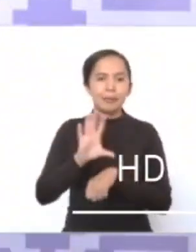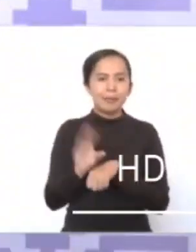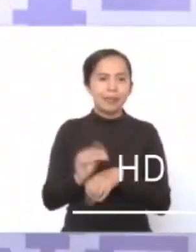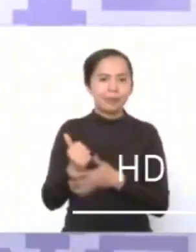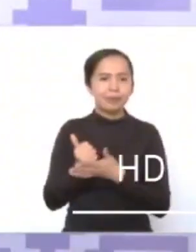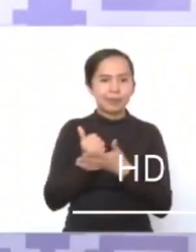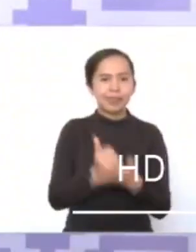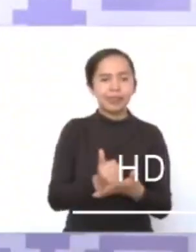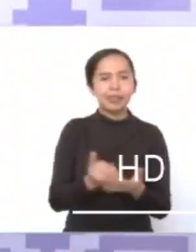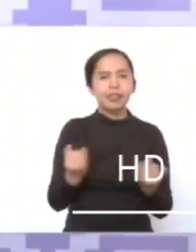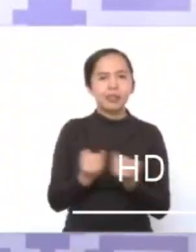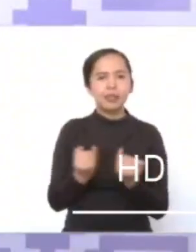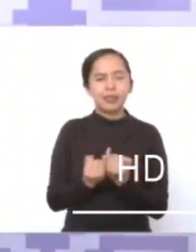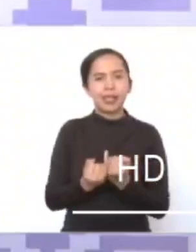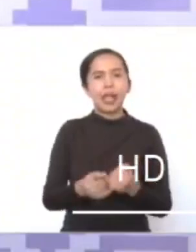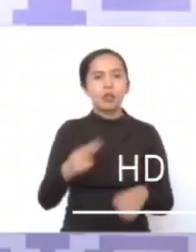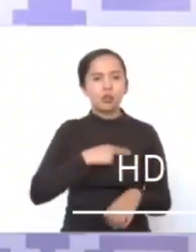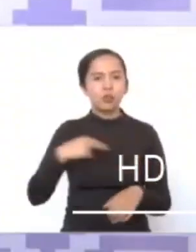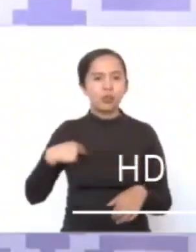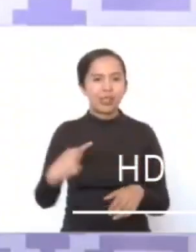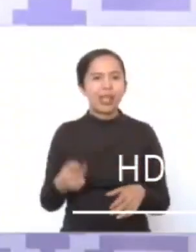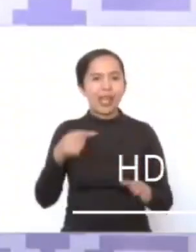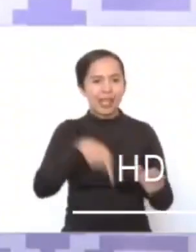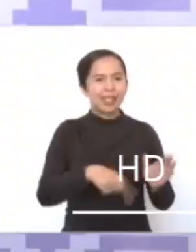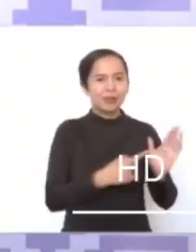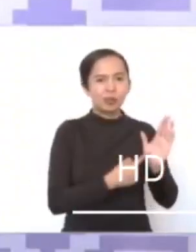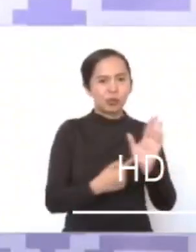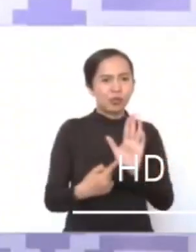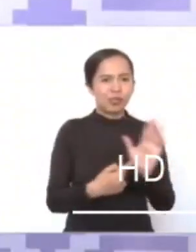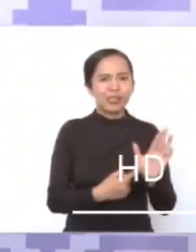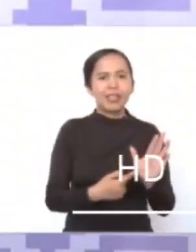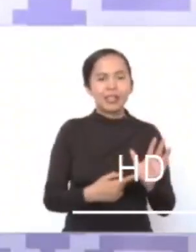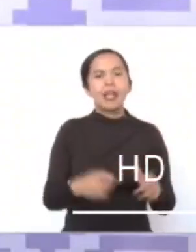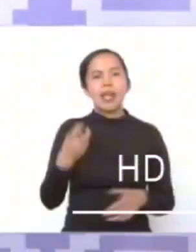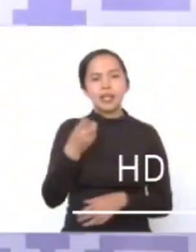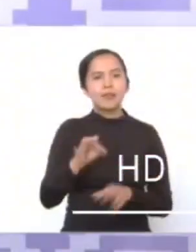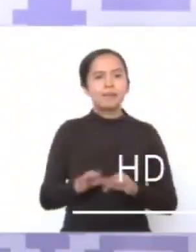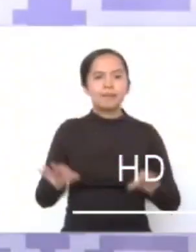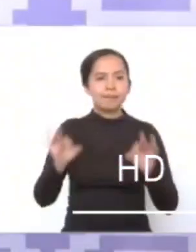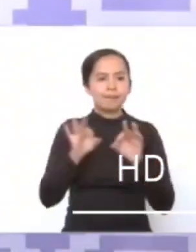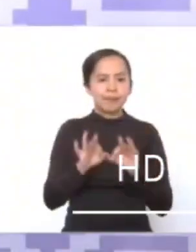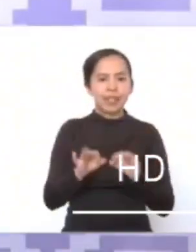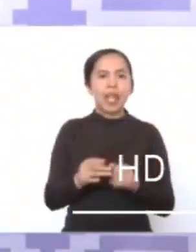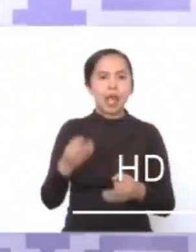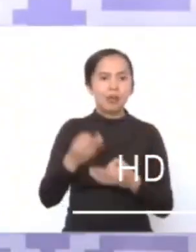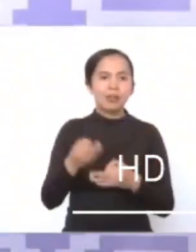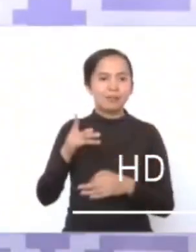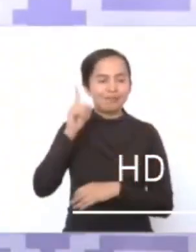y formar parte de esta campaña tan importante, tan reveladora de algo fundamental. Es